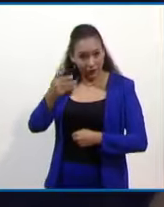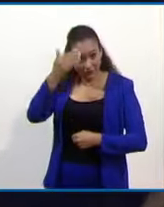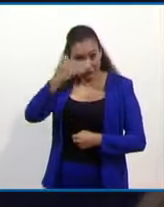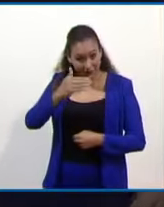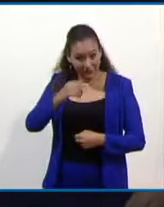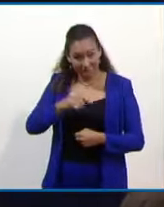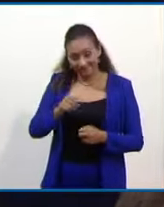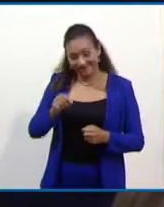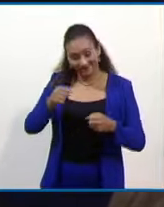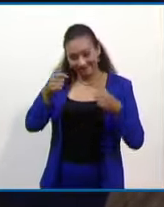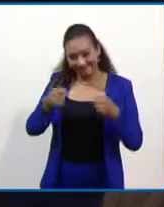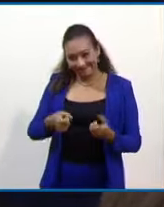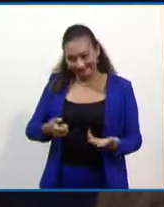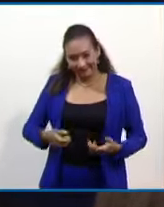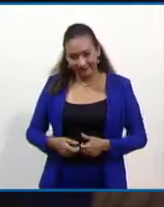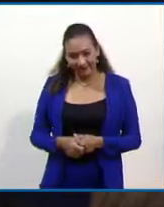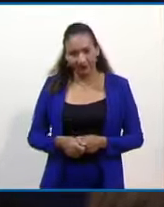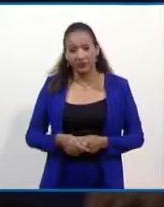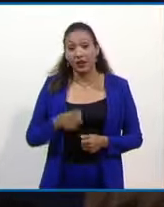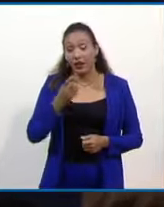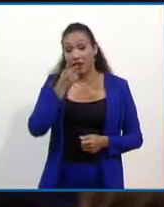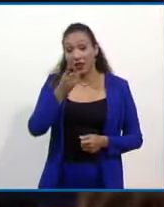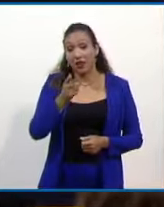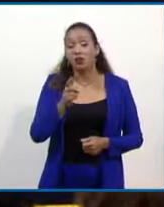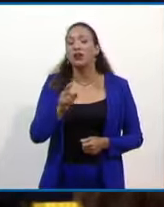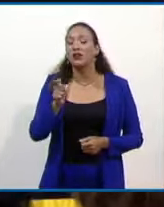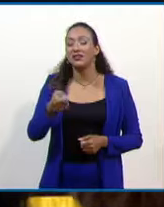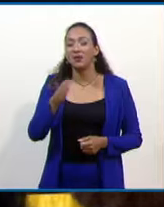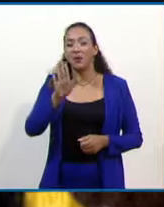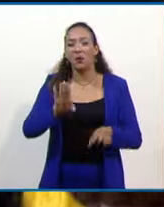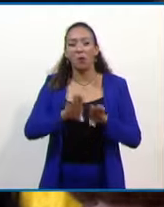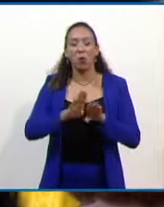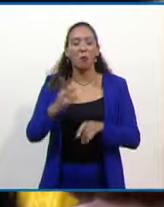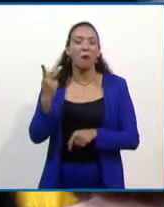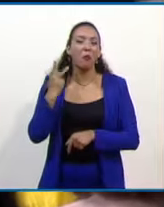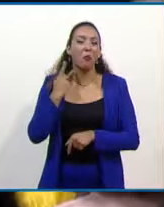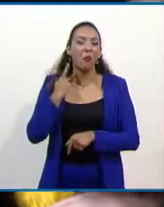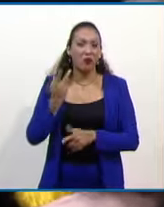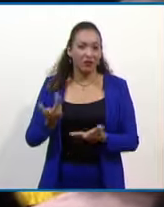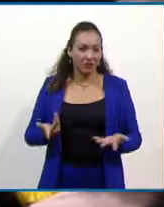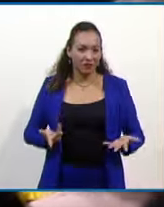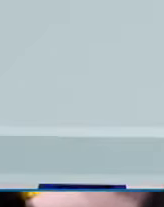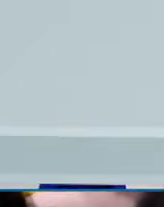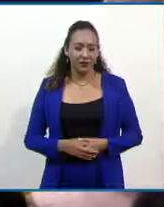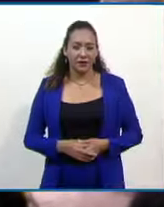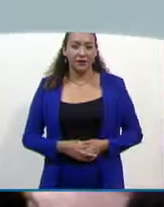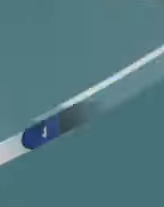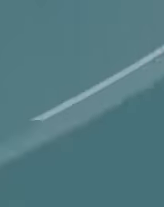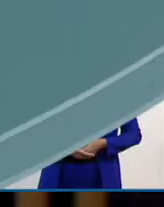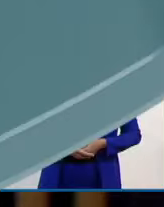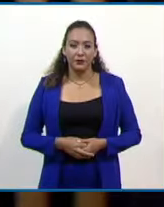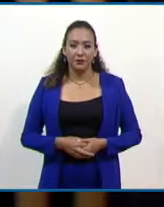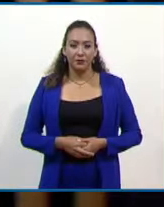resolver. Además, advirtió, se politizará la impartición de justicia.